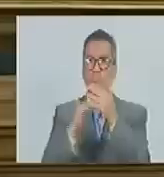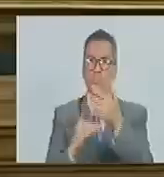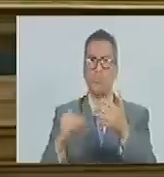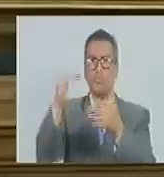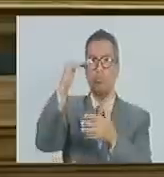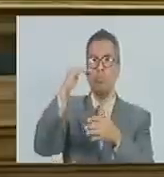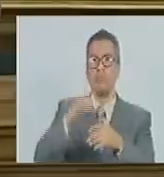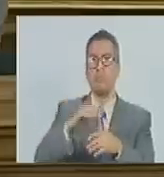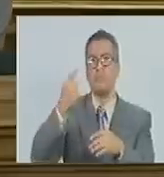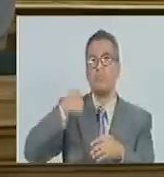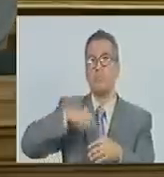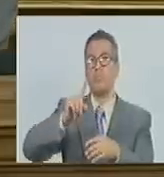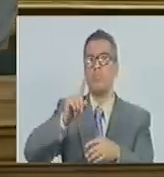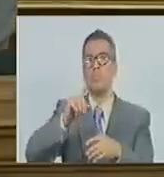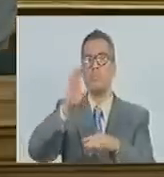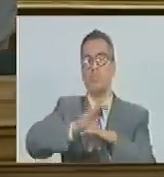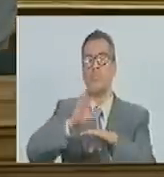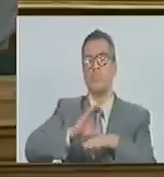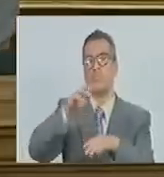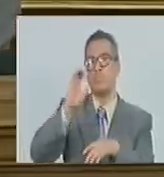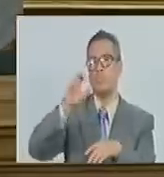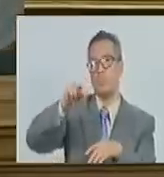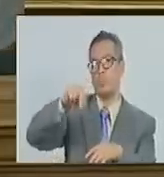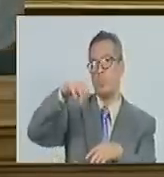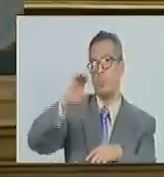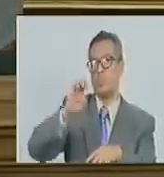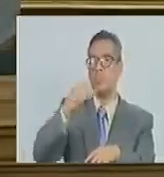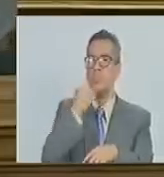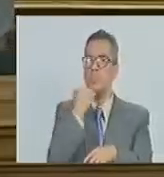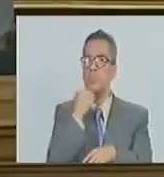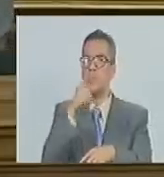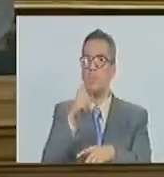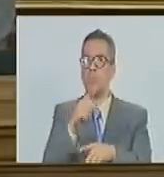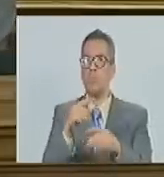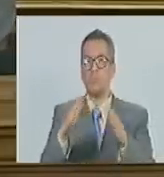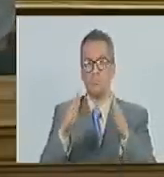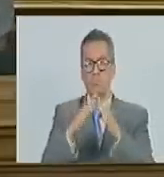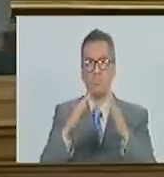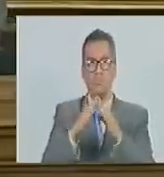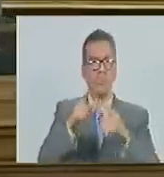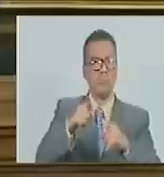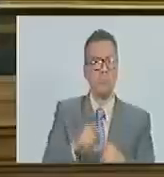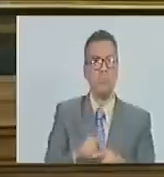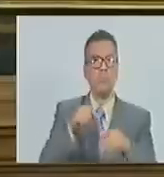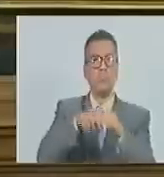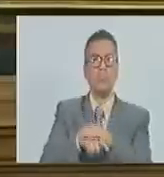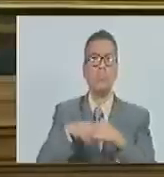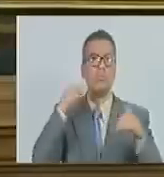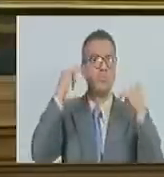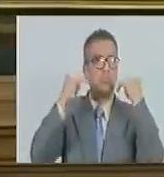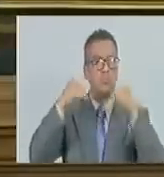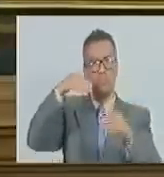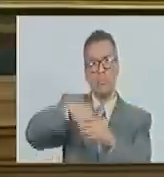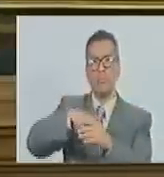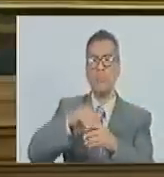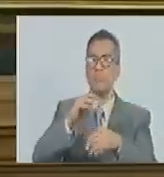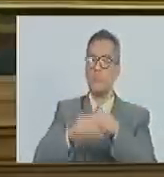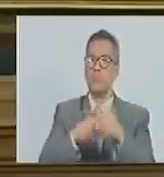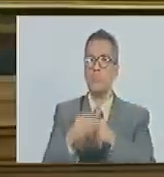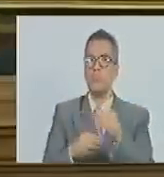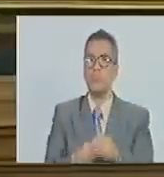alta tenían los centros electorales en las cercanías de su residencia para que la fiesta electoral